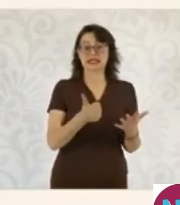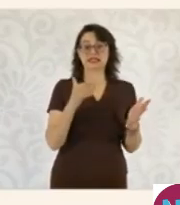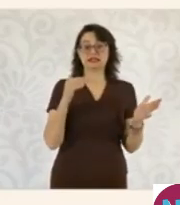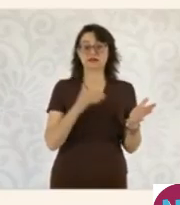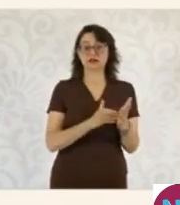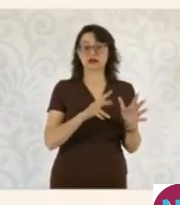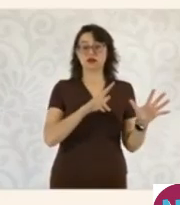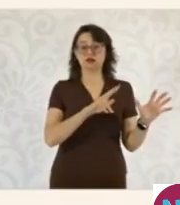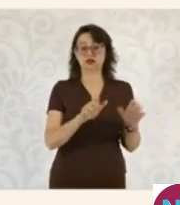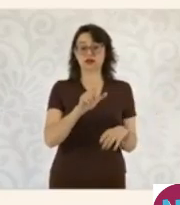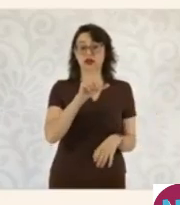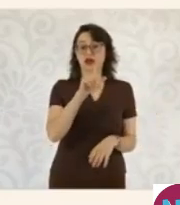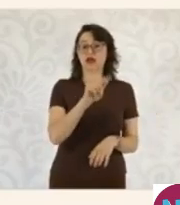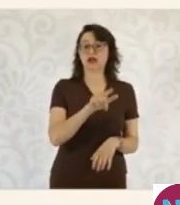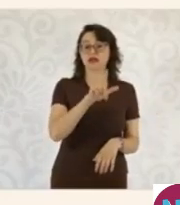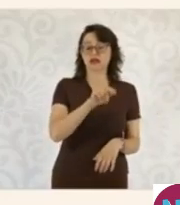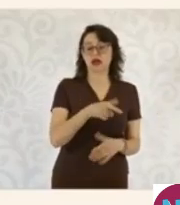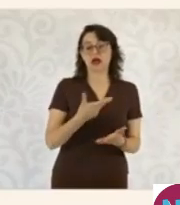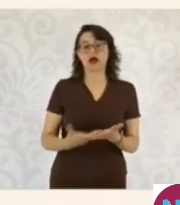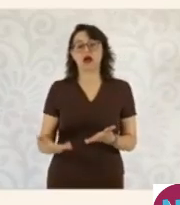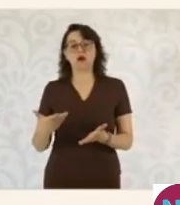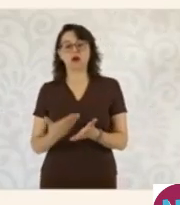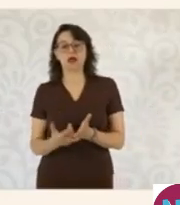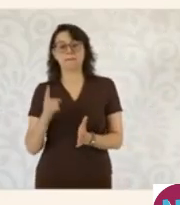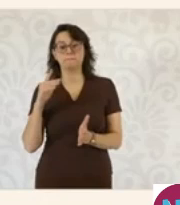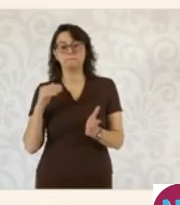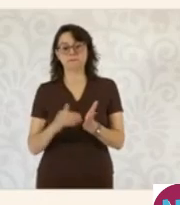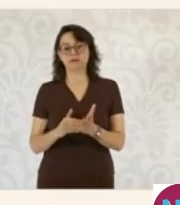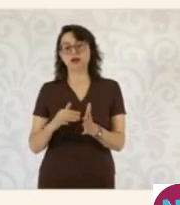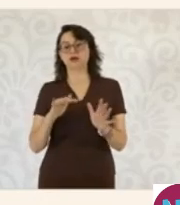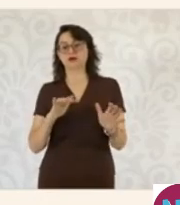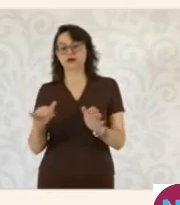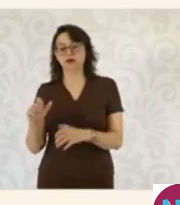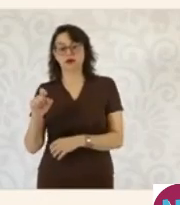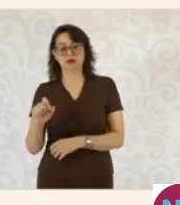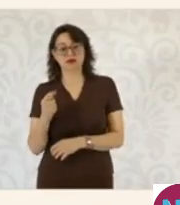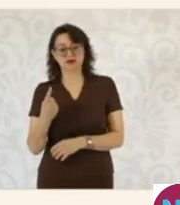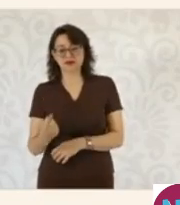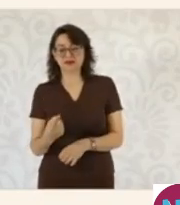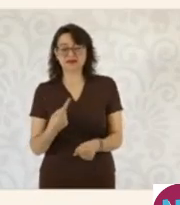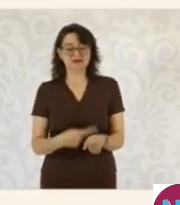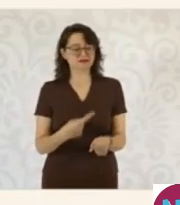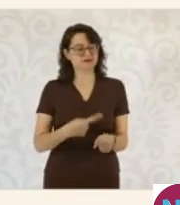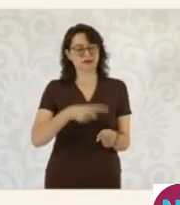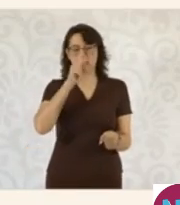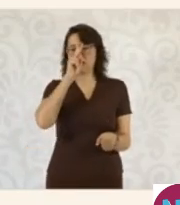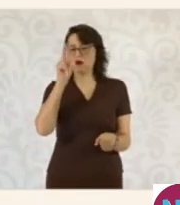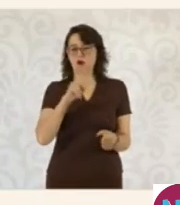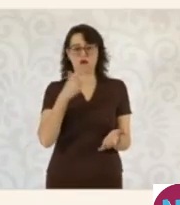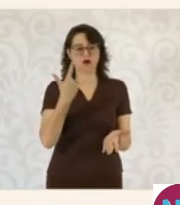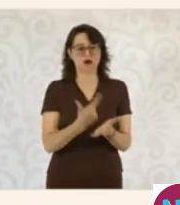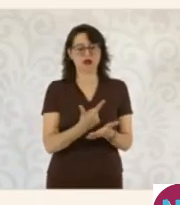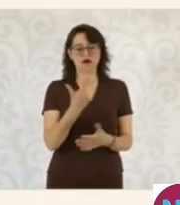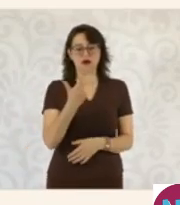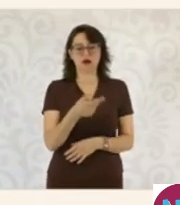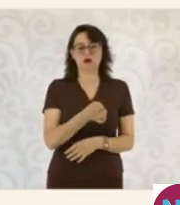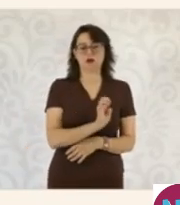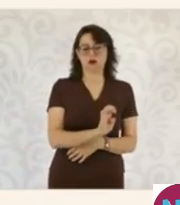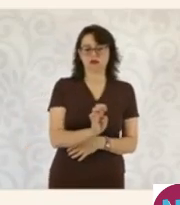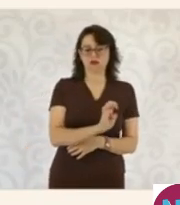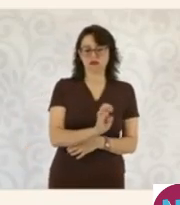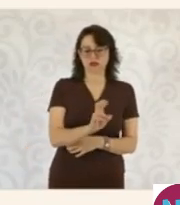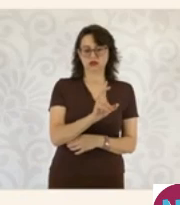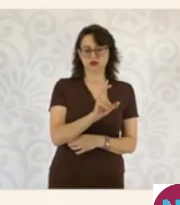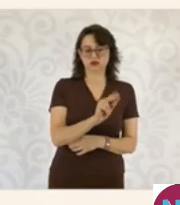6,870, ahora tenemos 1,921, y casos graves teníamos 480, ahora